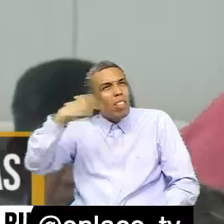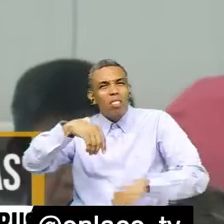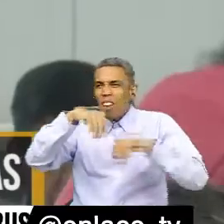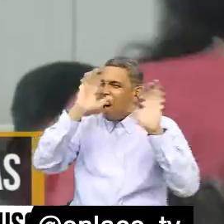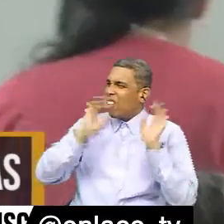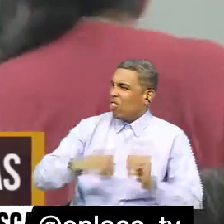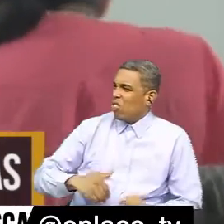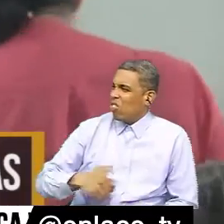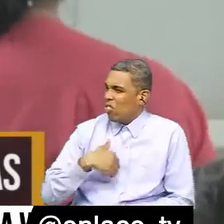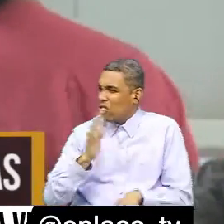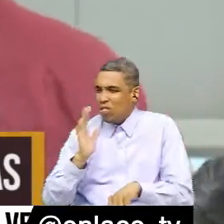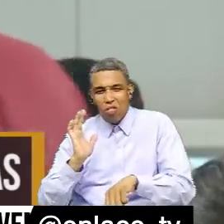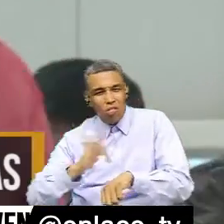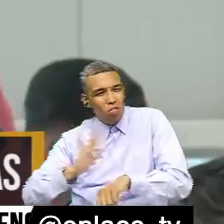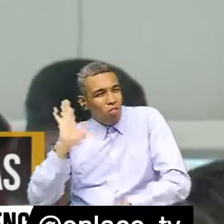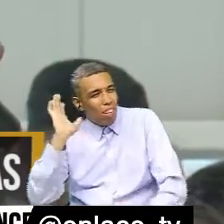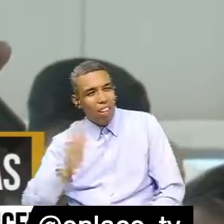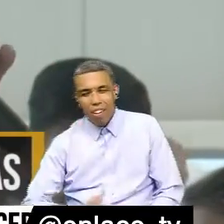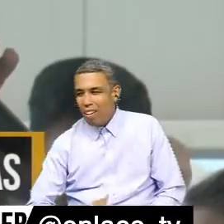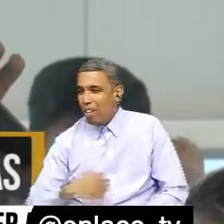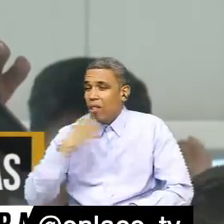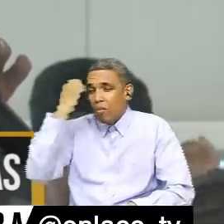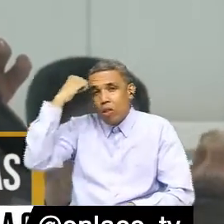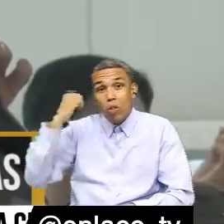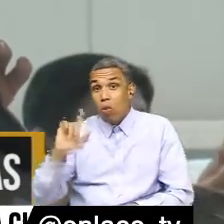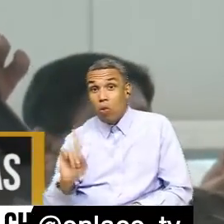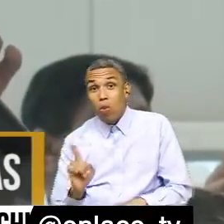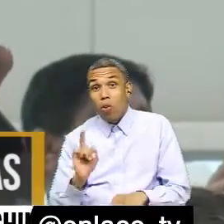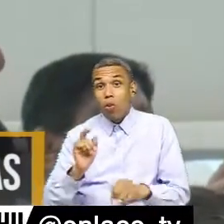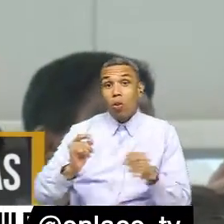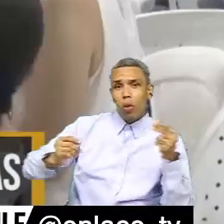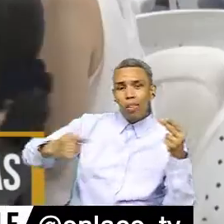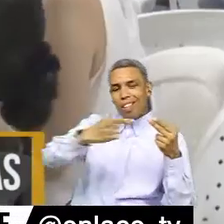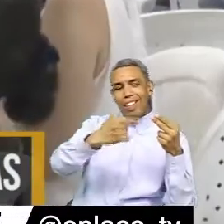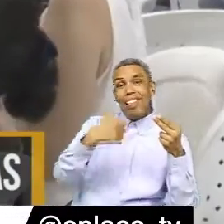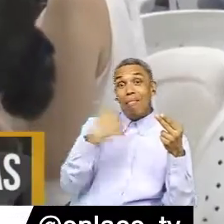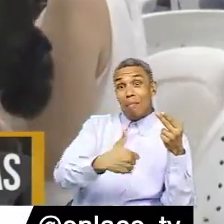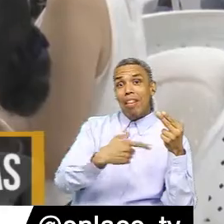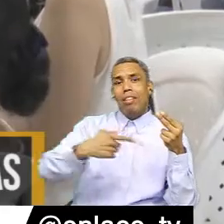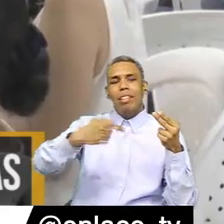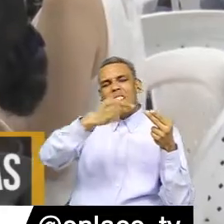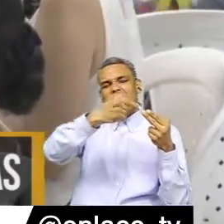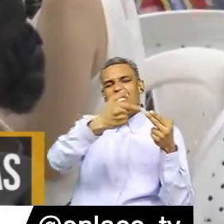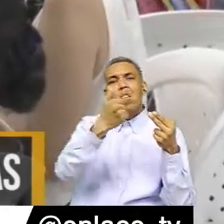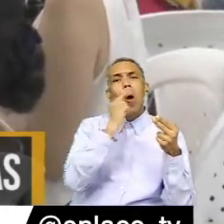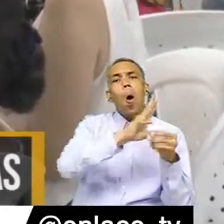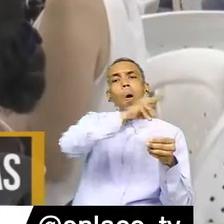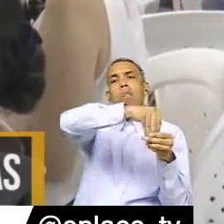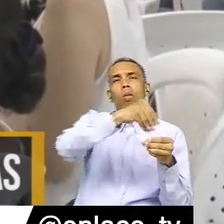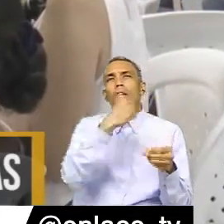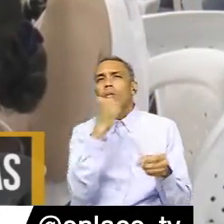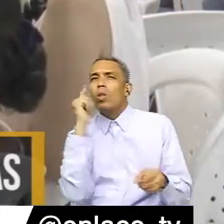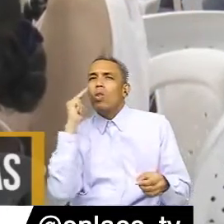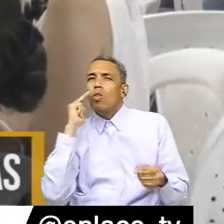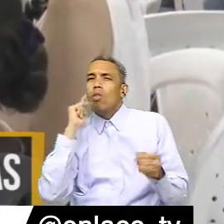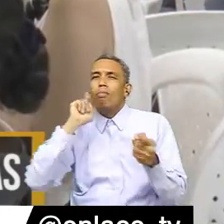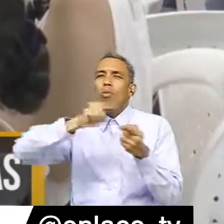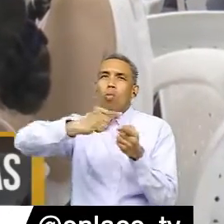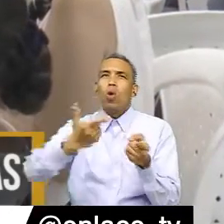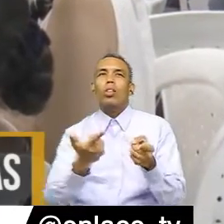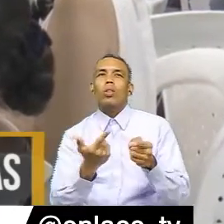recordándoles que hay que encontrar un por qué que hay que tener una meta en la vida pero sobre todo que hay que disfrutar lo que hacemos y empezar a encontrar